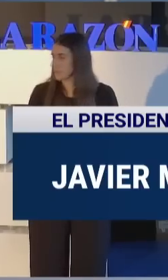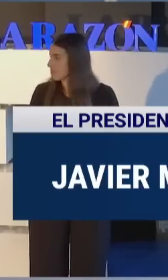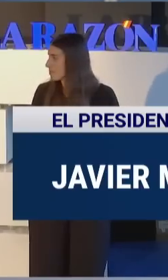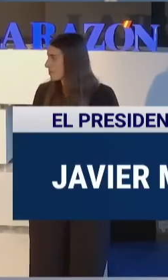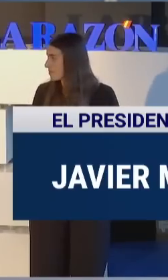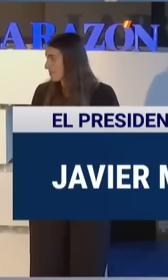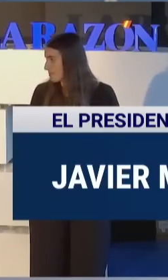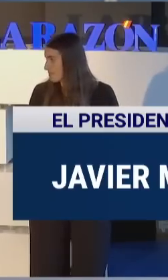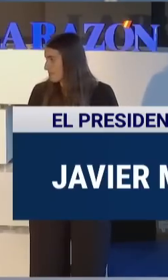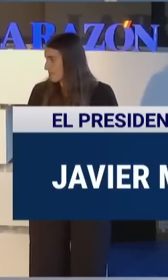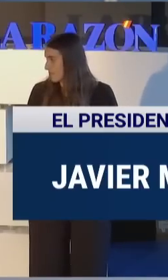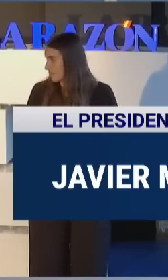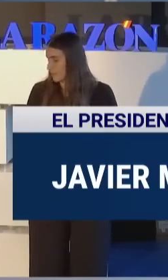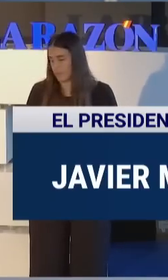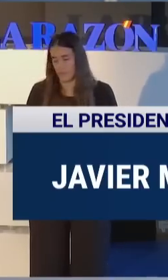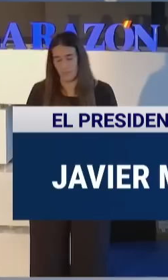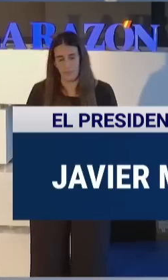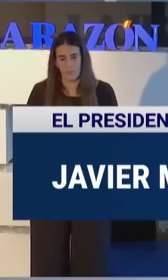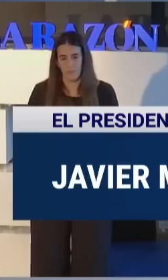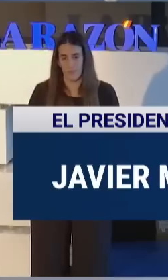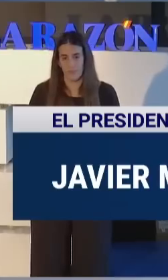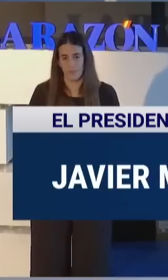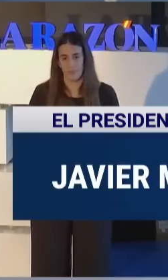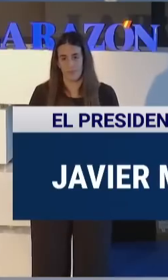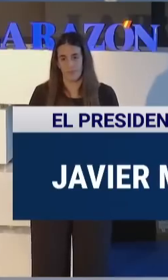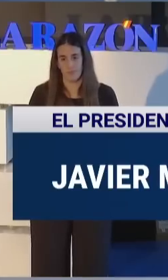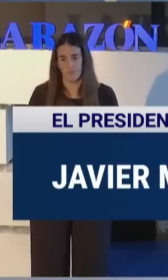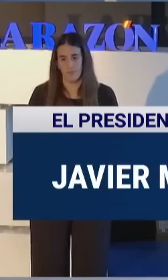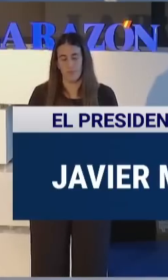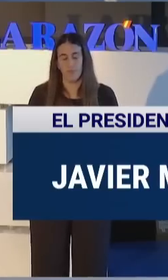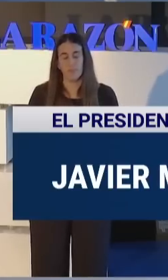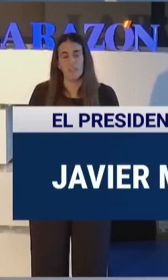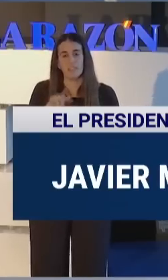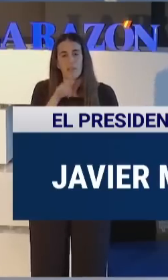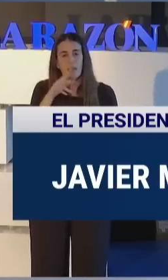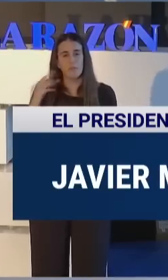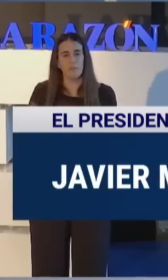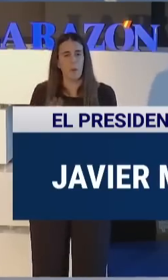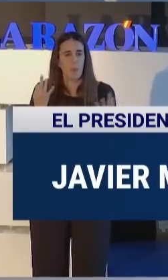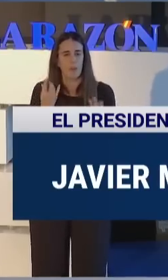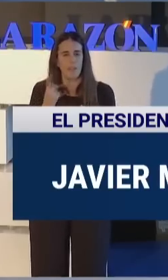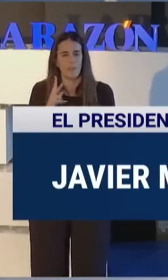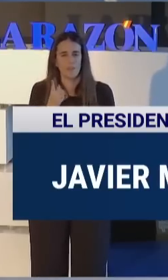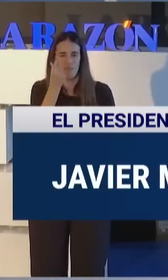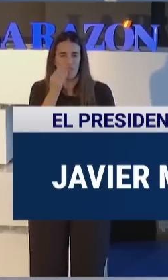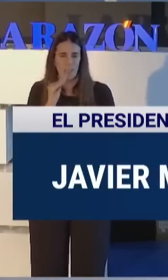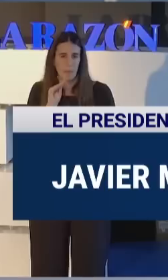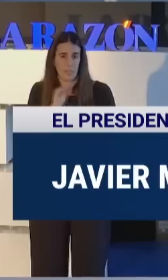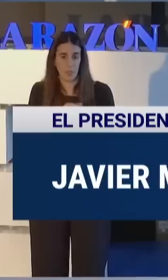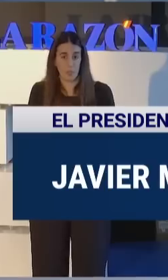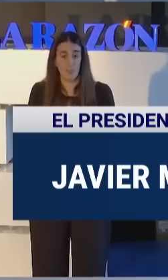Después, otro componente que empieza a recomponer es el tema de la inversión. Aun cuando no hiciéramos